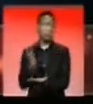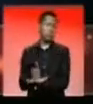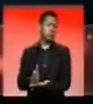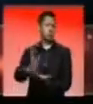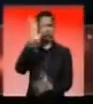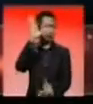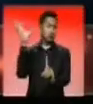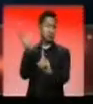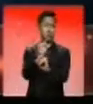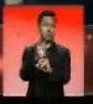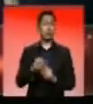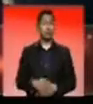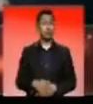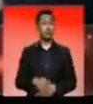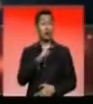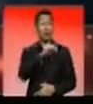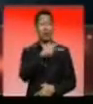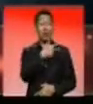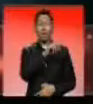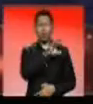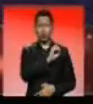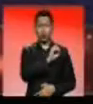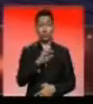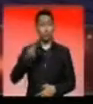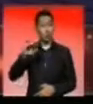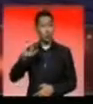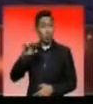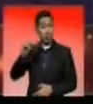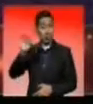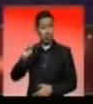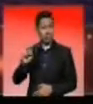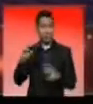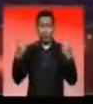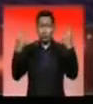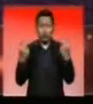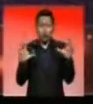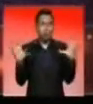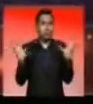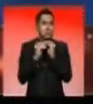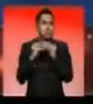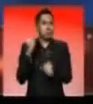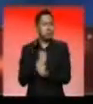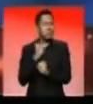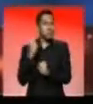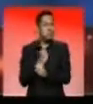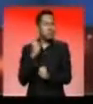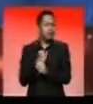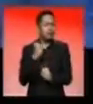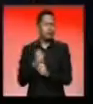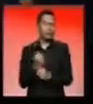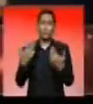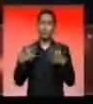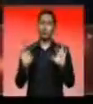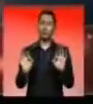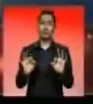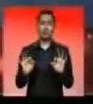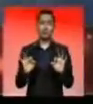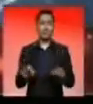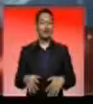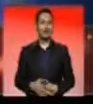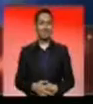estar al lado de Nacho y Wisin significa que está validando todo el trabajo que ha venido desarrollando a lo largo de los